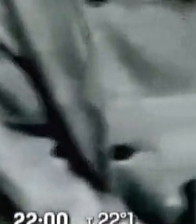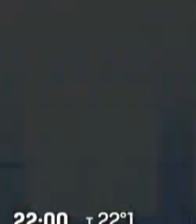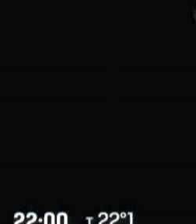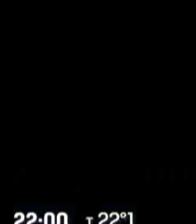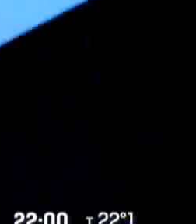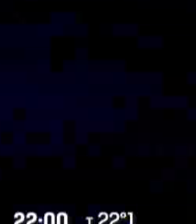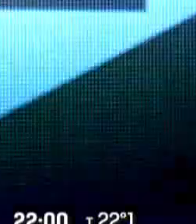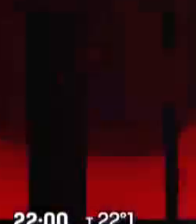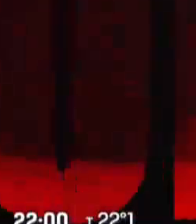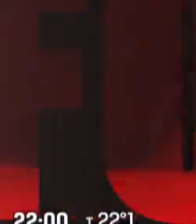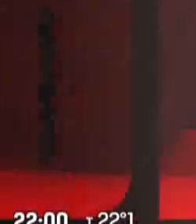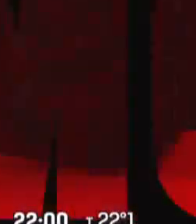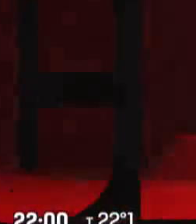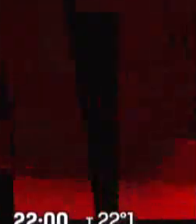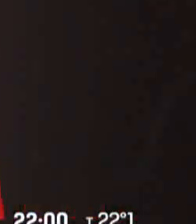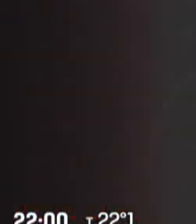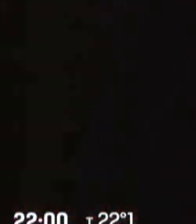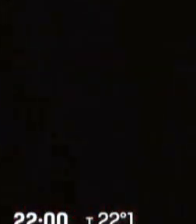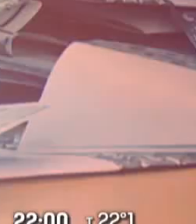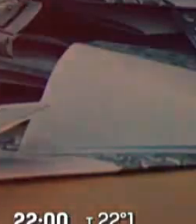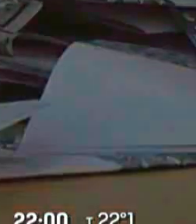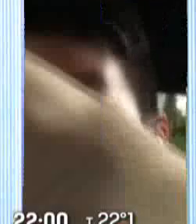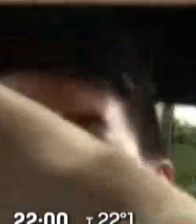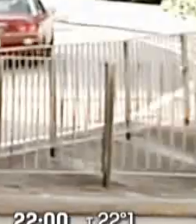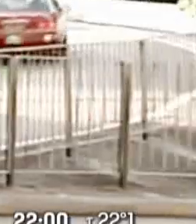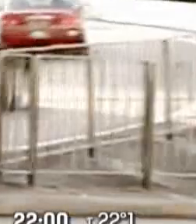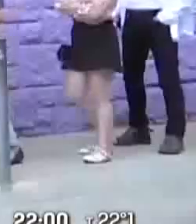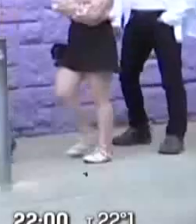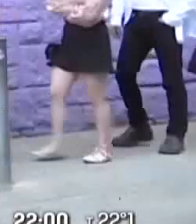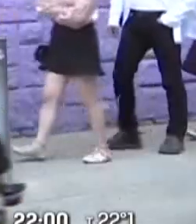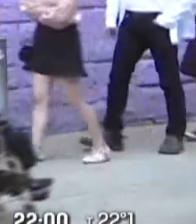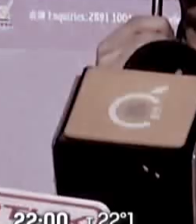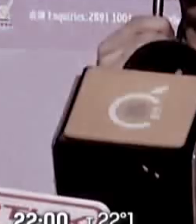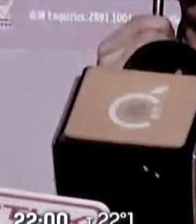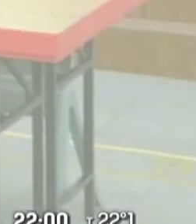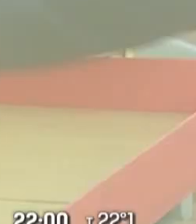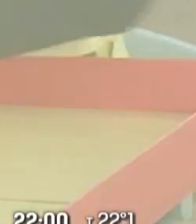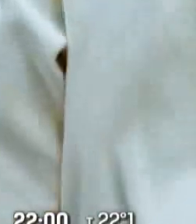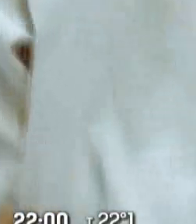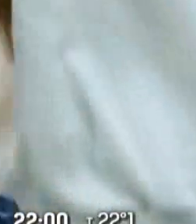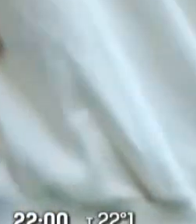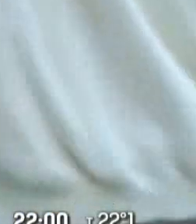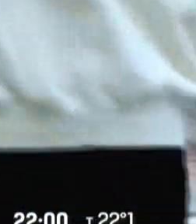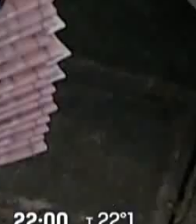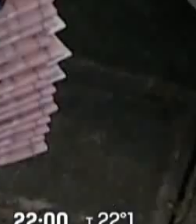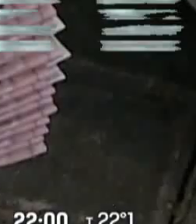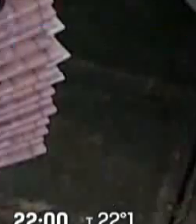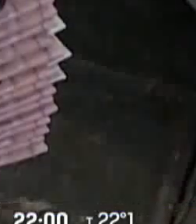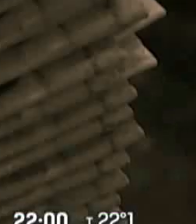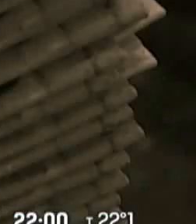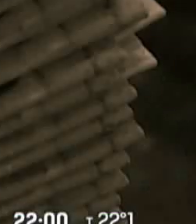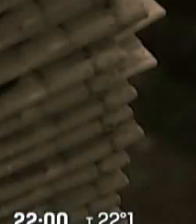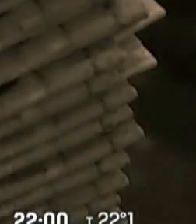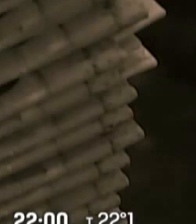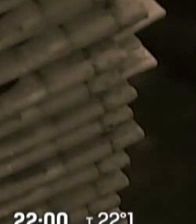en Bogotá, Medellín y Cali. Según resultados parciales, 388 candidatos pro democracia han ganado un escaño,